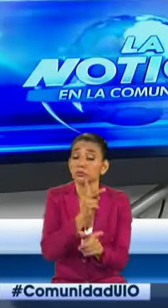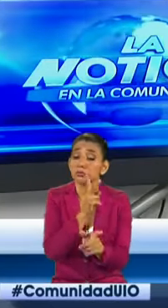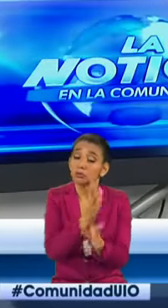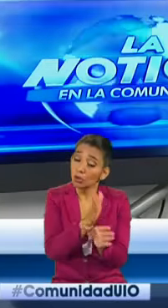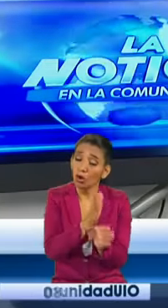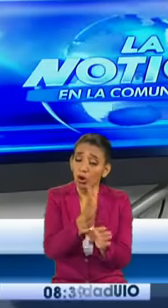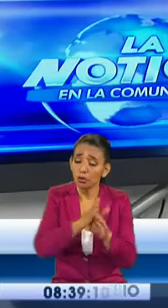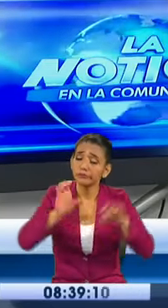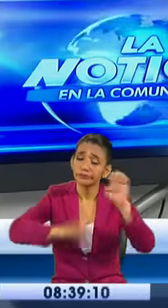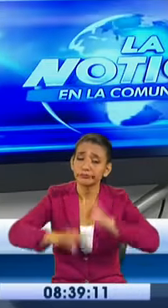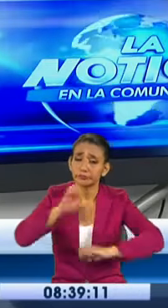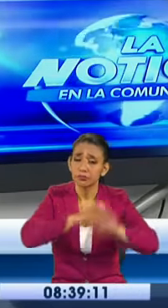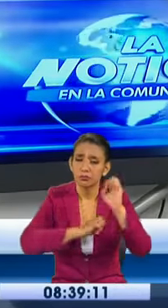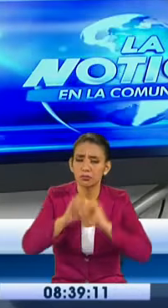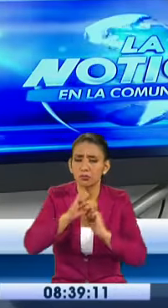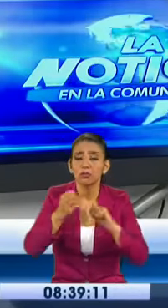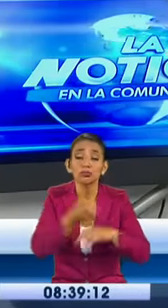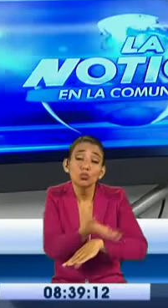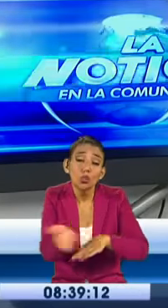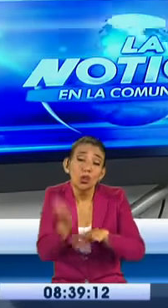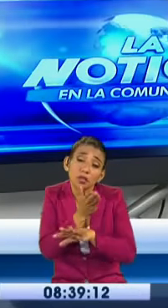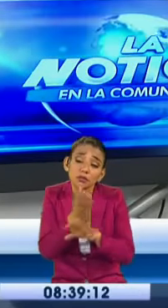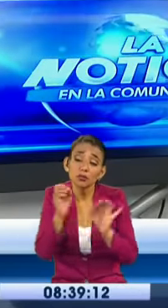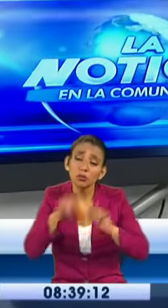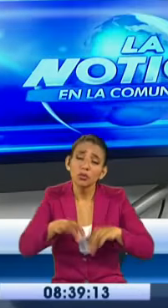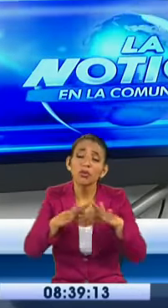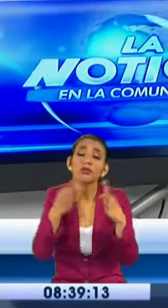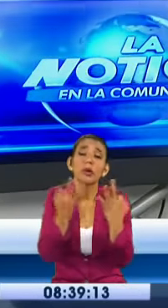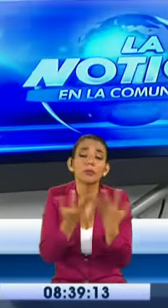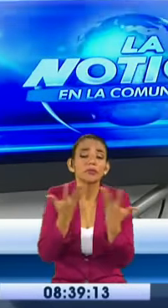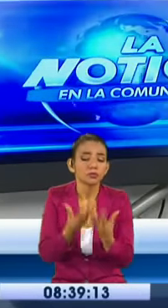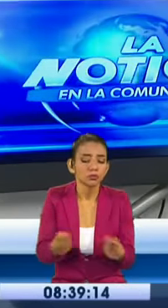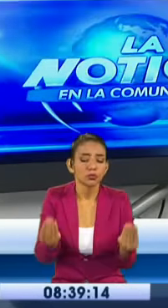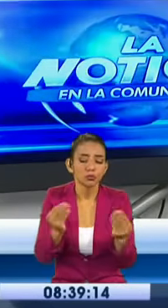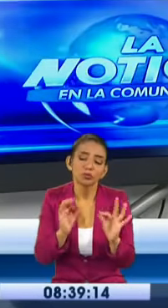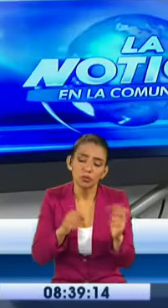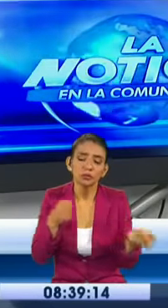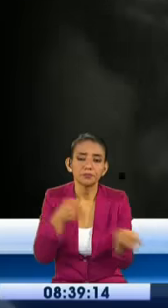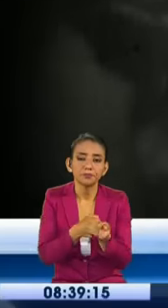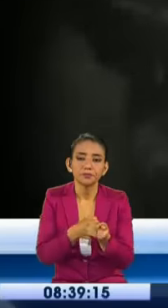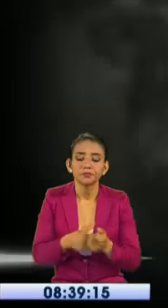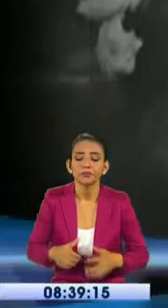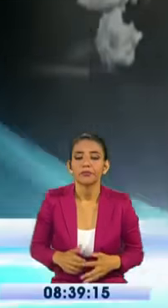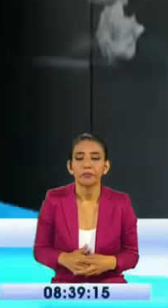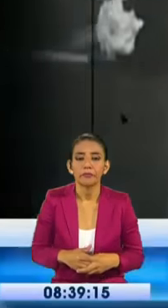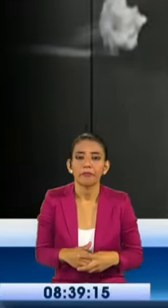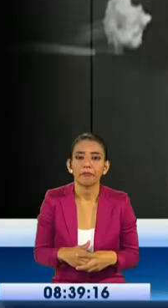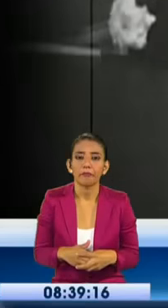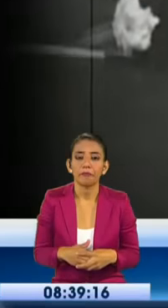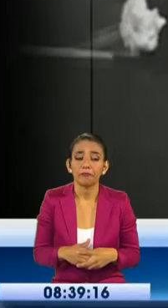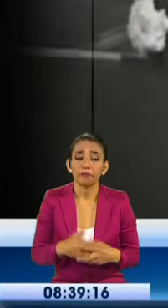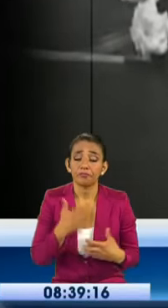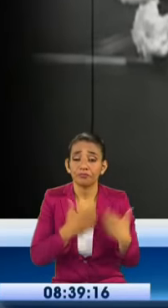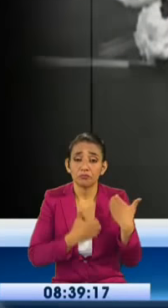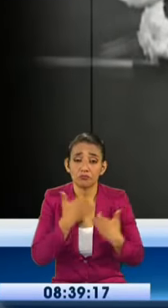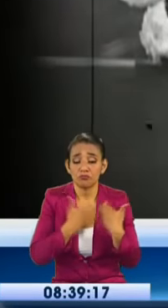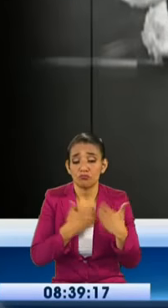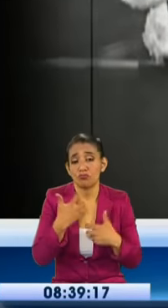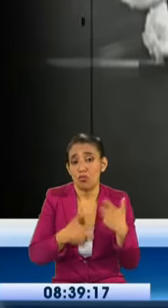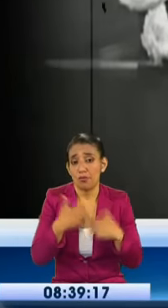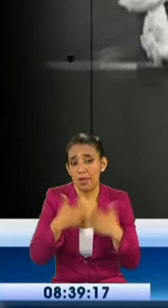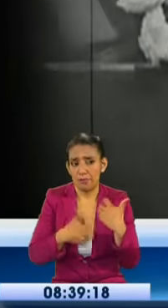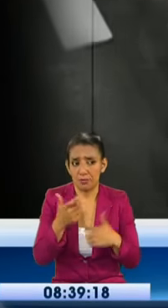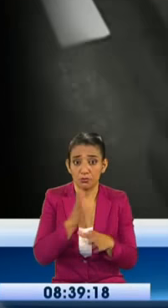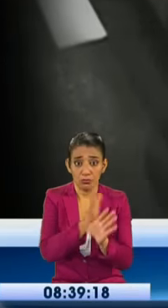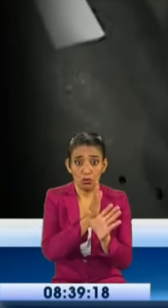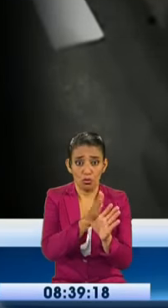a cómo junto a la familia se pueden superar estos problemas. Preste atención, por favor. Los problemas emocionales, según los psicólogos consultados,